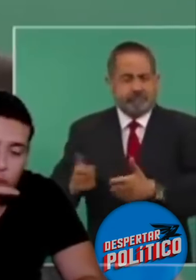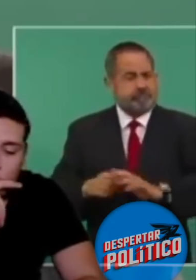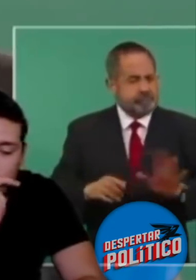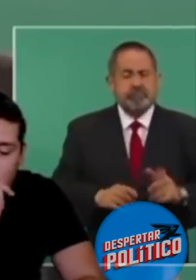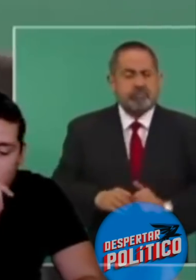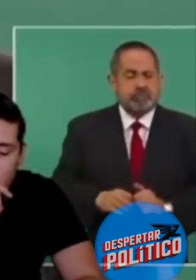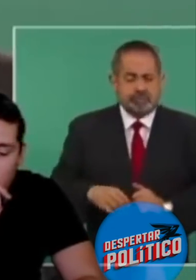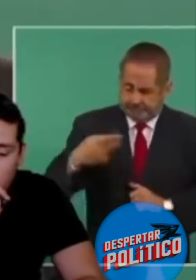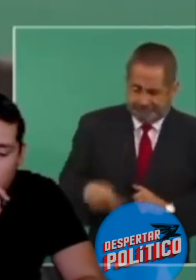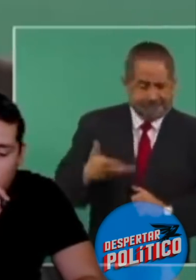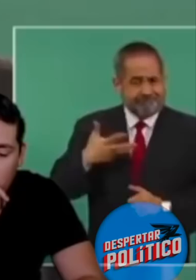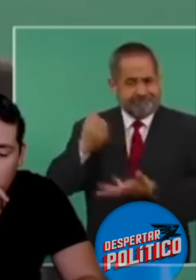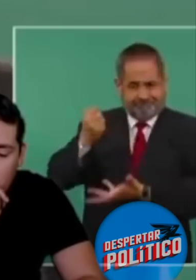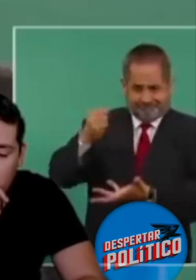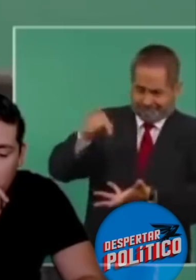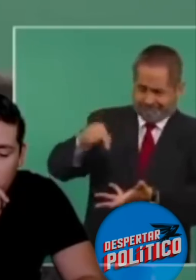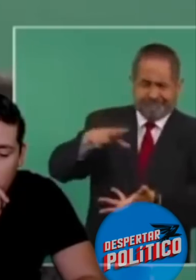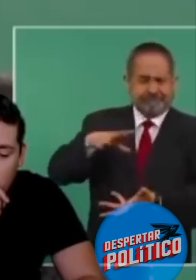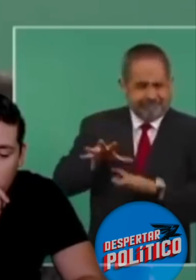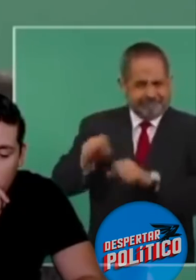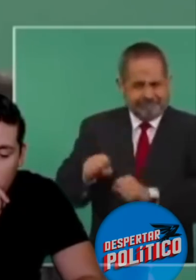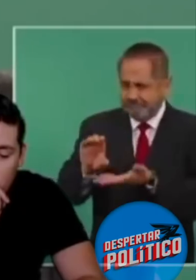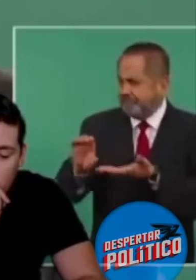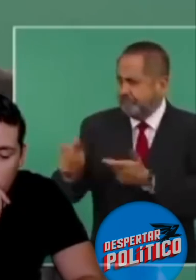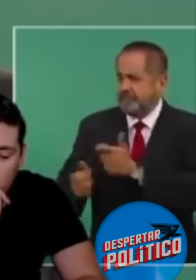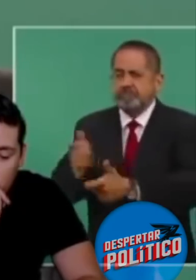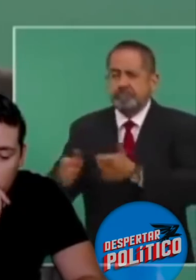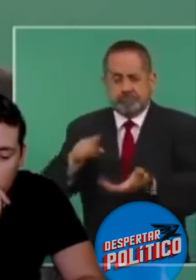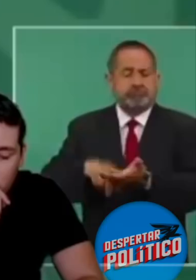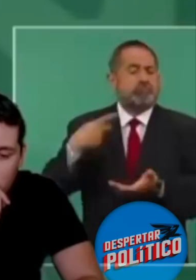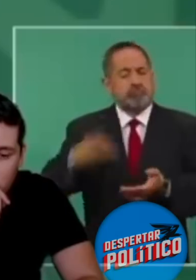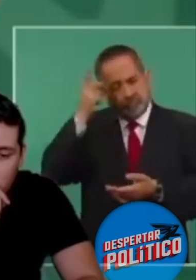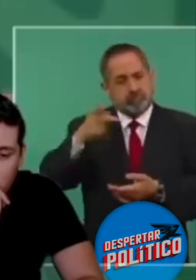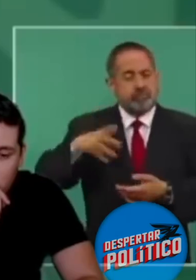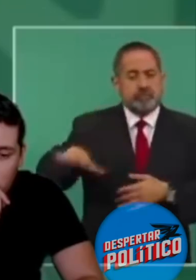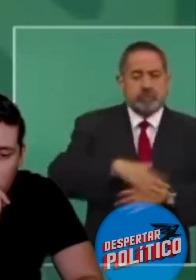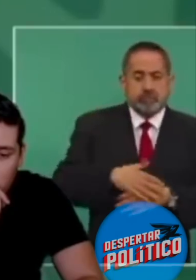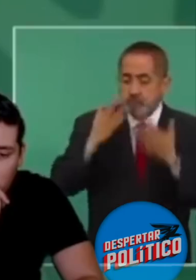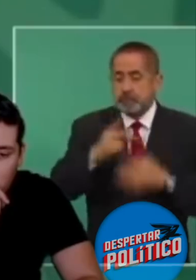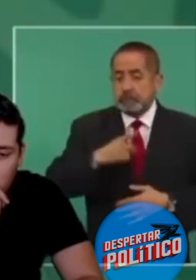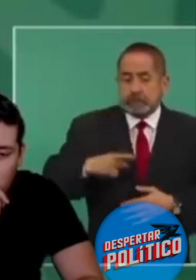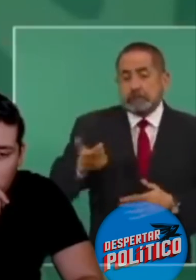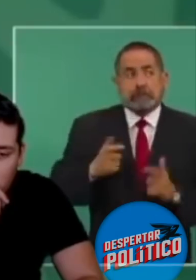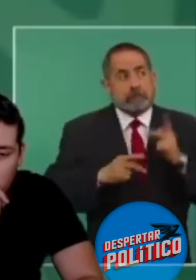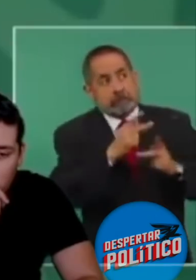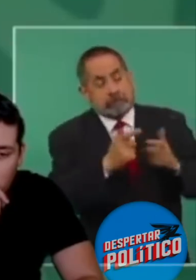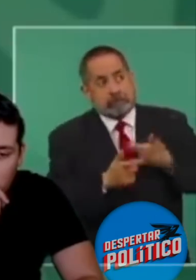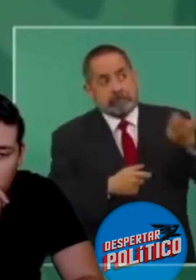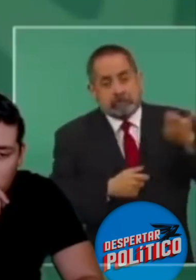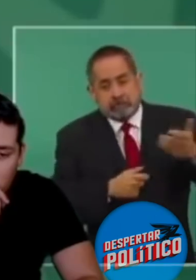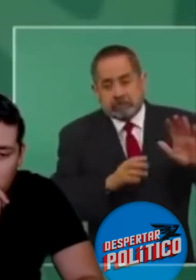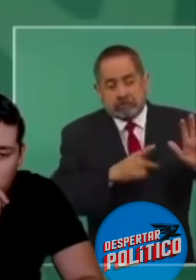Es dinero del presupuesto público, dinero de todo el pueblo. No van a quedar deudas. Entonces,